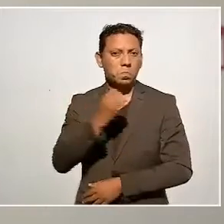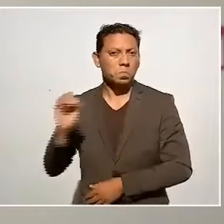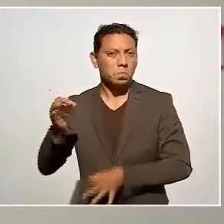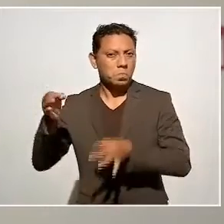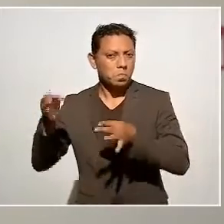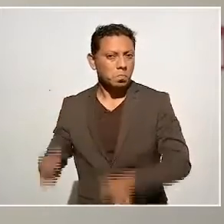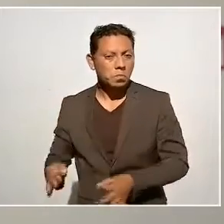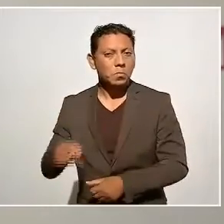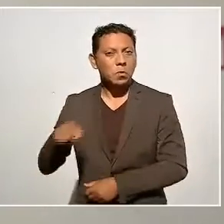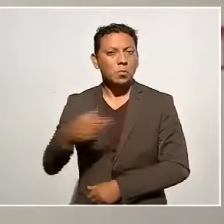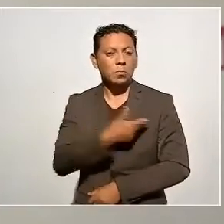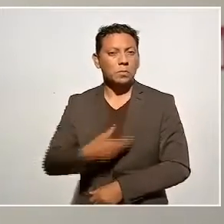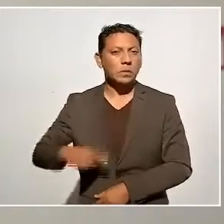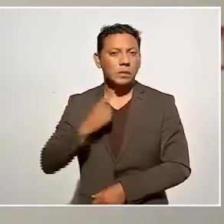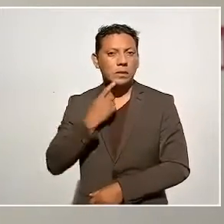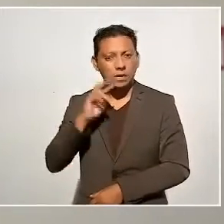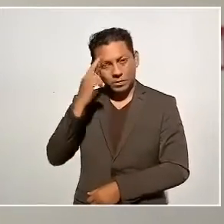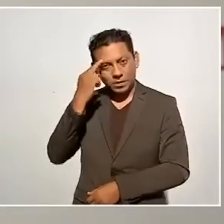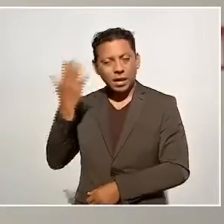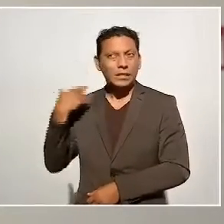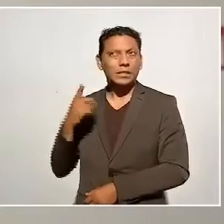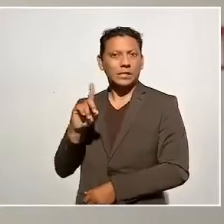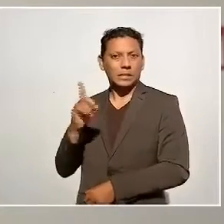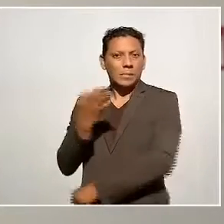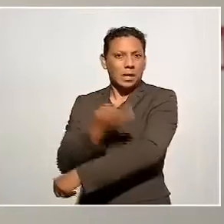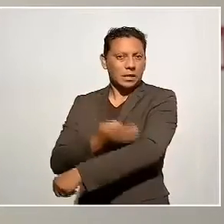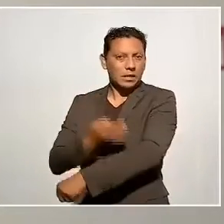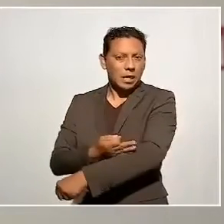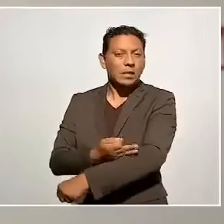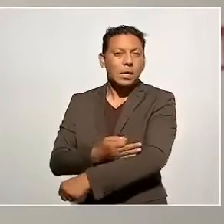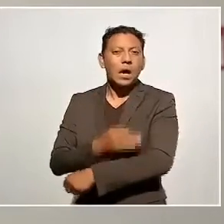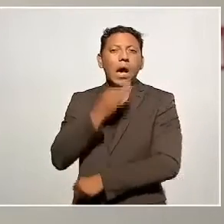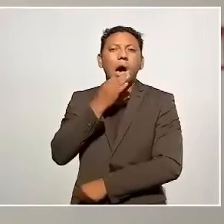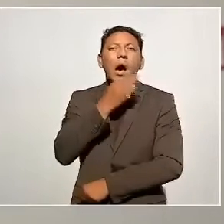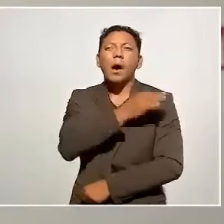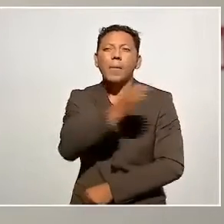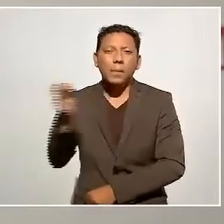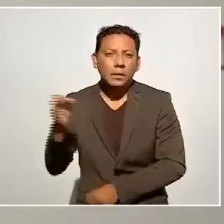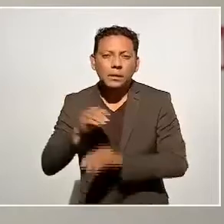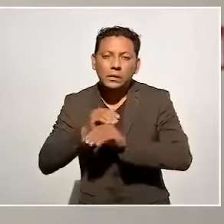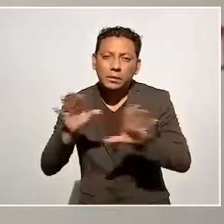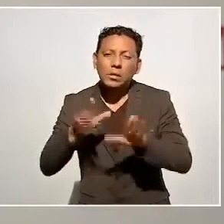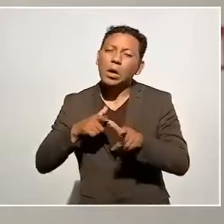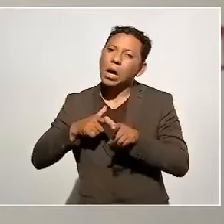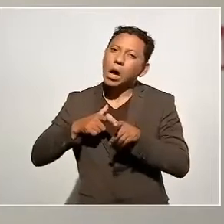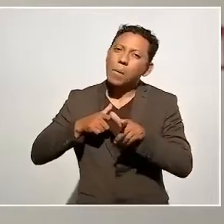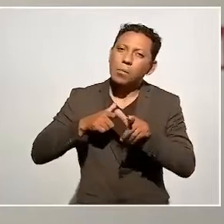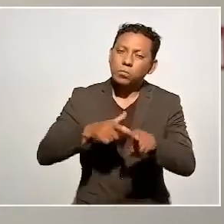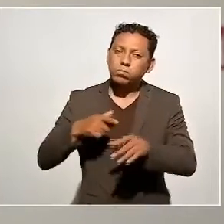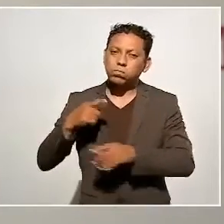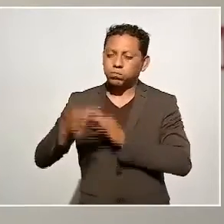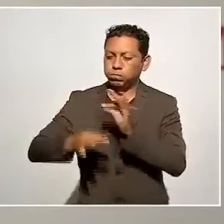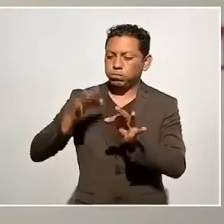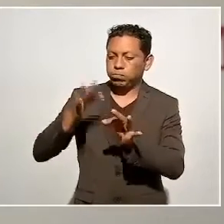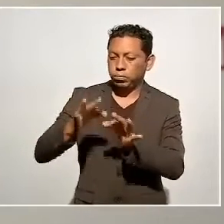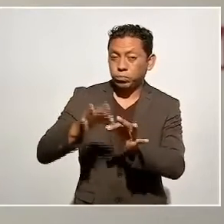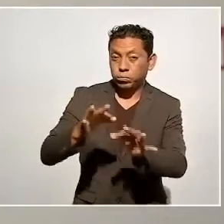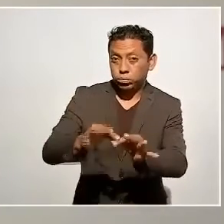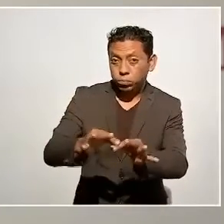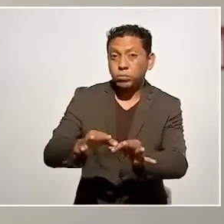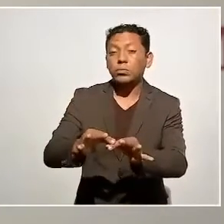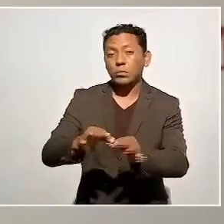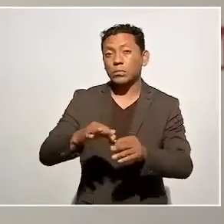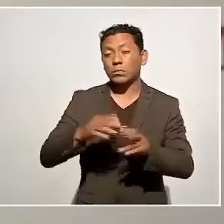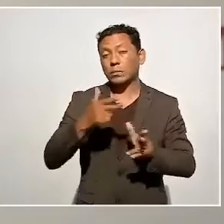señor presidente, en aquella tarde de diciembre. Nuestro mensaje es claro: vamos a seguir cumpliendo con usted, y con el Tren